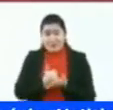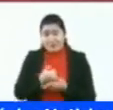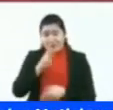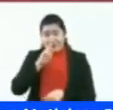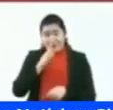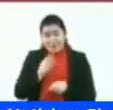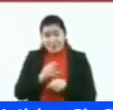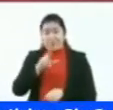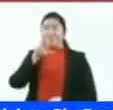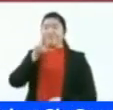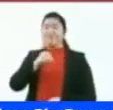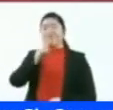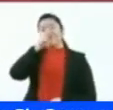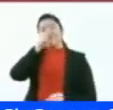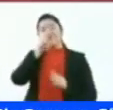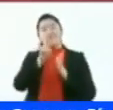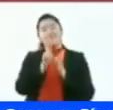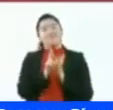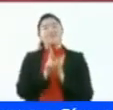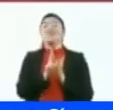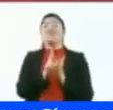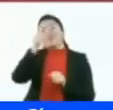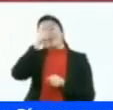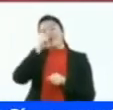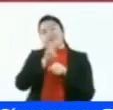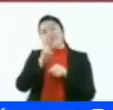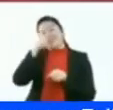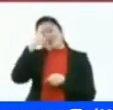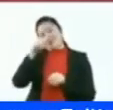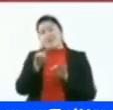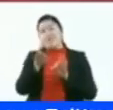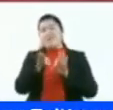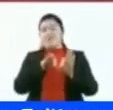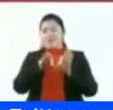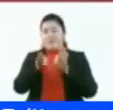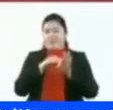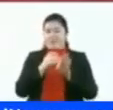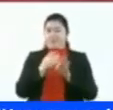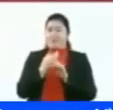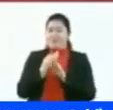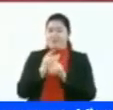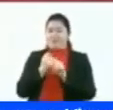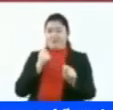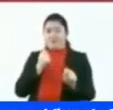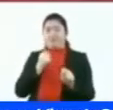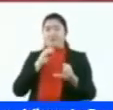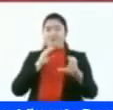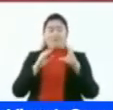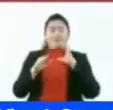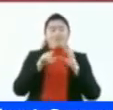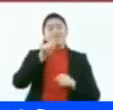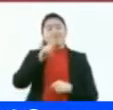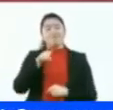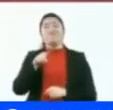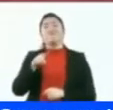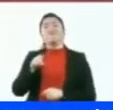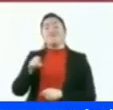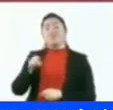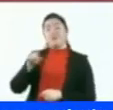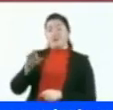y Transportes y ahora con la Secretaría de la Defensa Nacional, que va a operar el aeropuerto Felipe